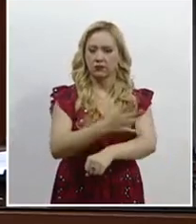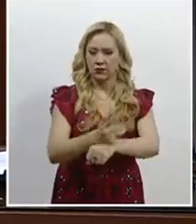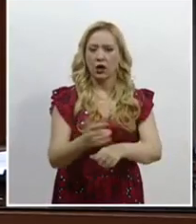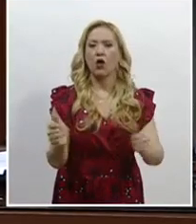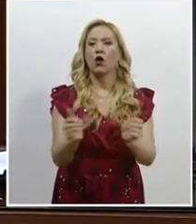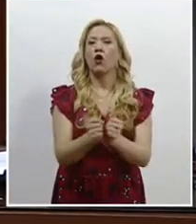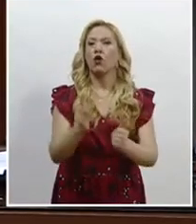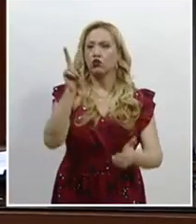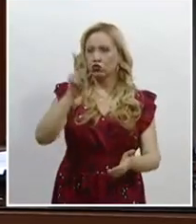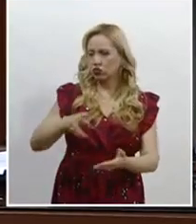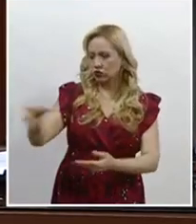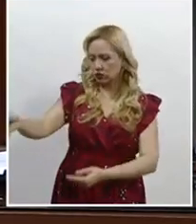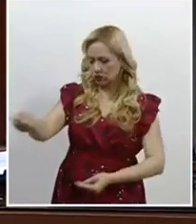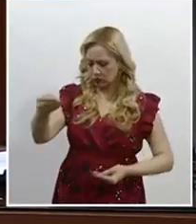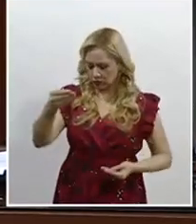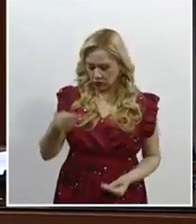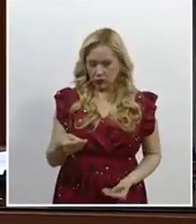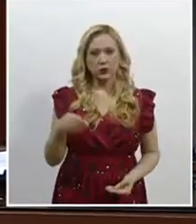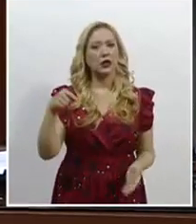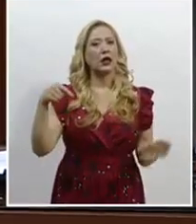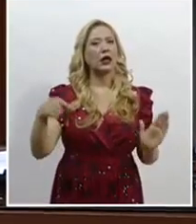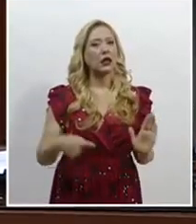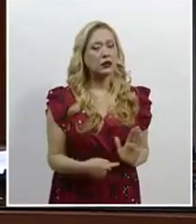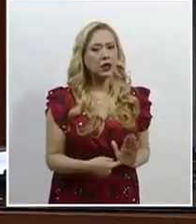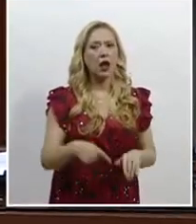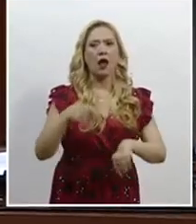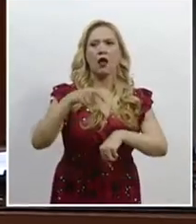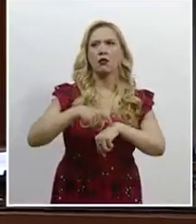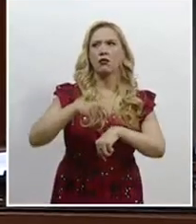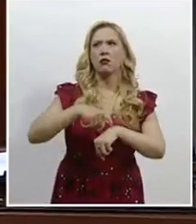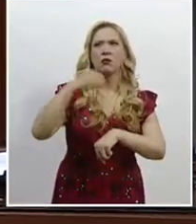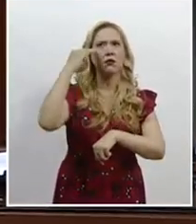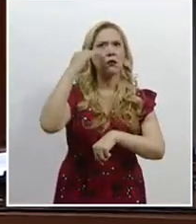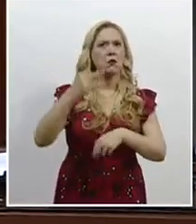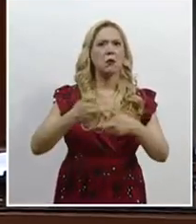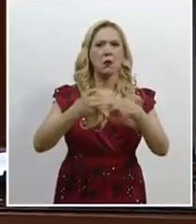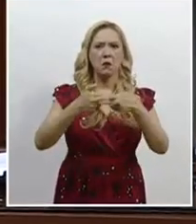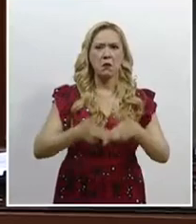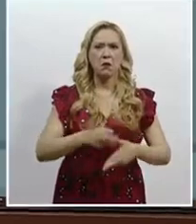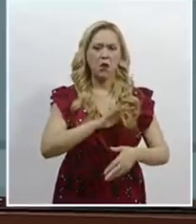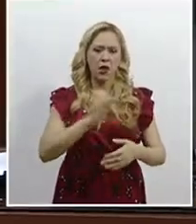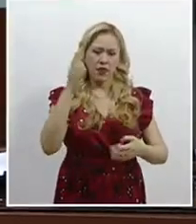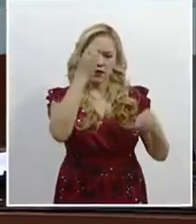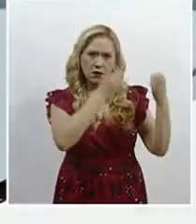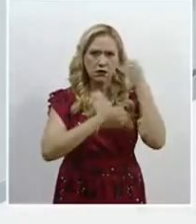información relevante y el tiempo suficiente para examinarla.